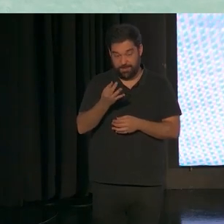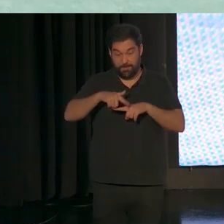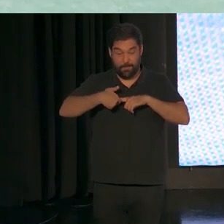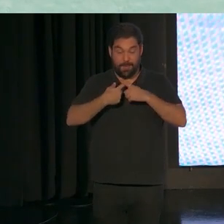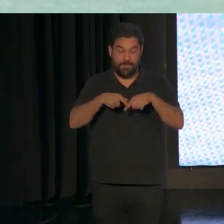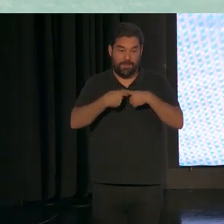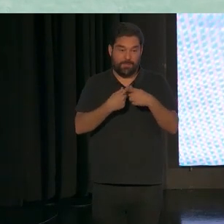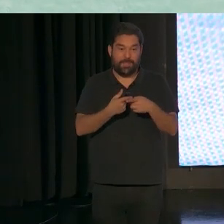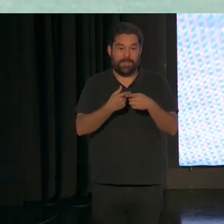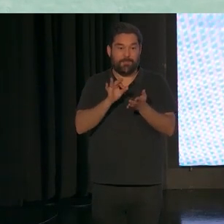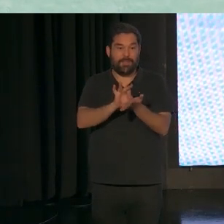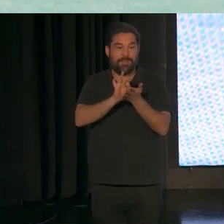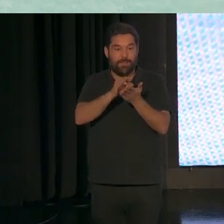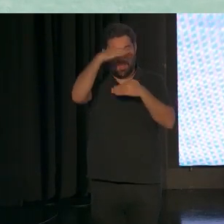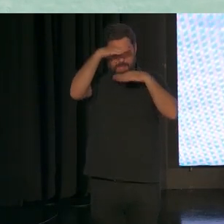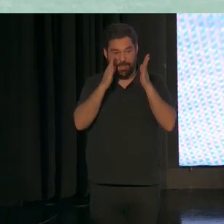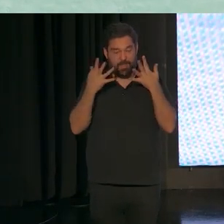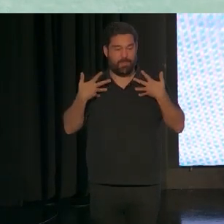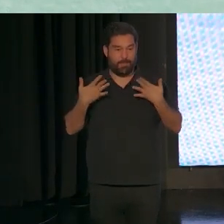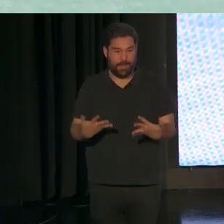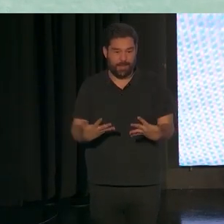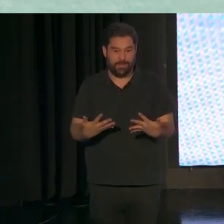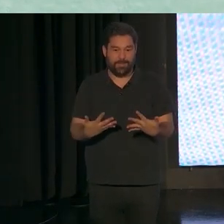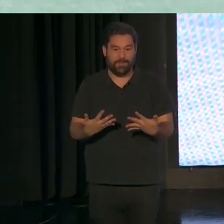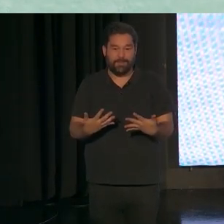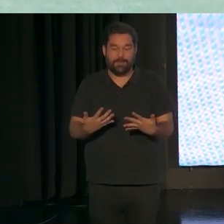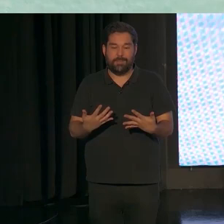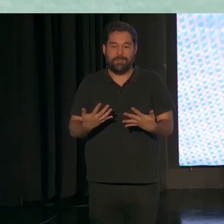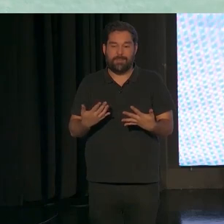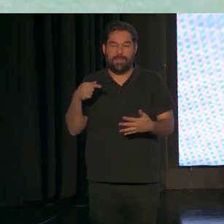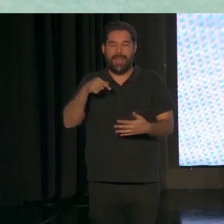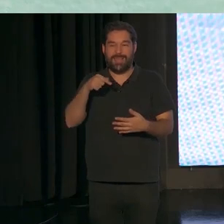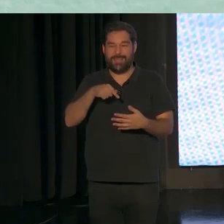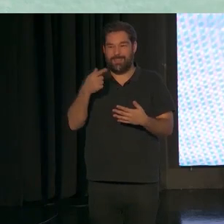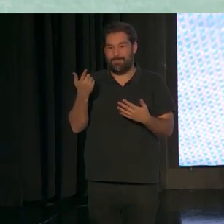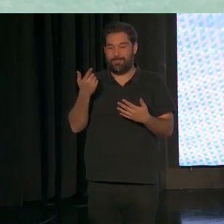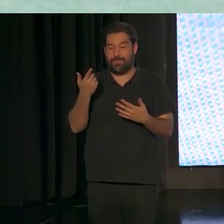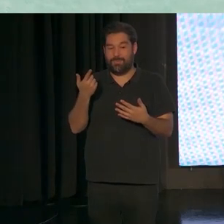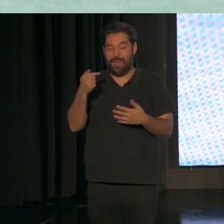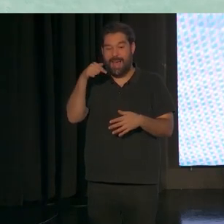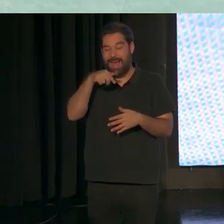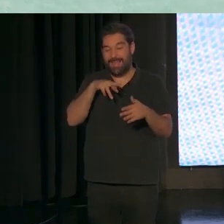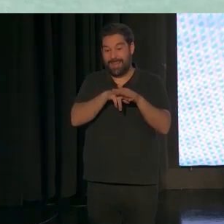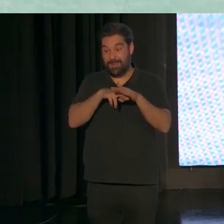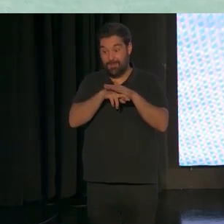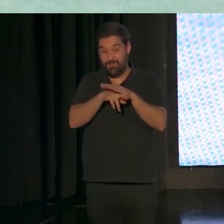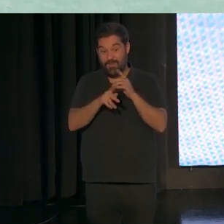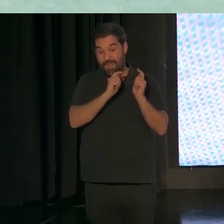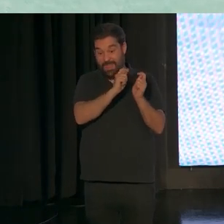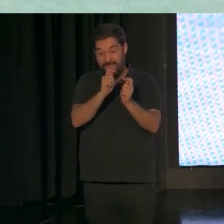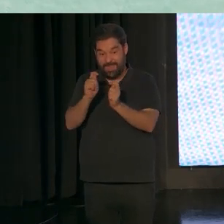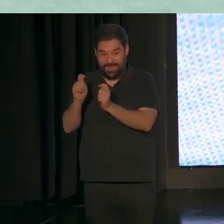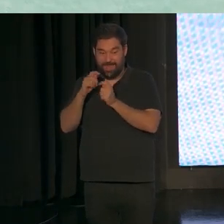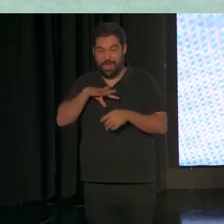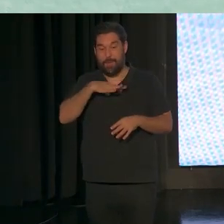de atención temprana Verónica lo ha vuelto a decir pues son las fuentes donde se obtienen esos recursos las herramientas para poder manejar la